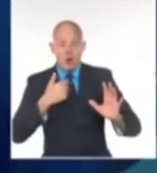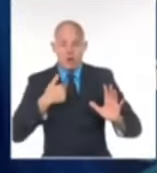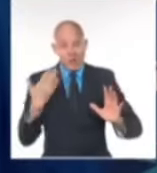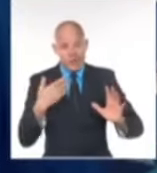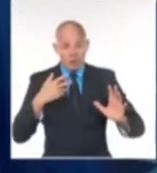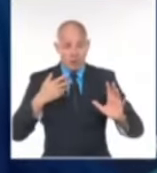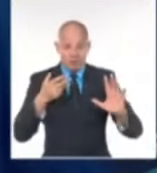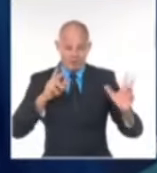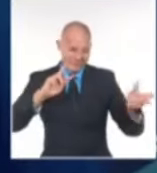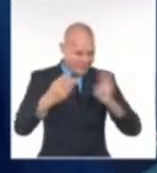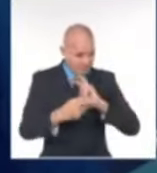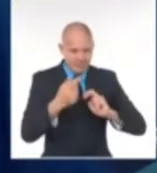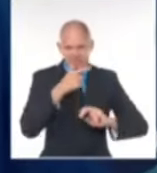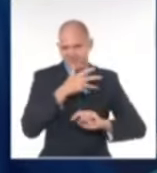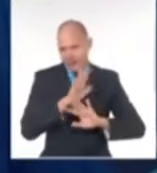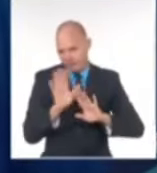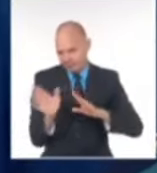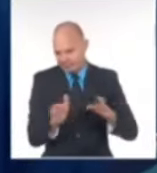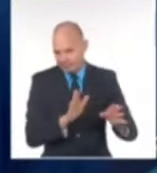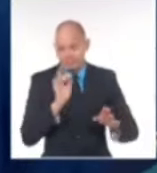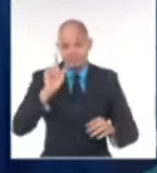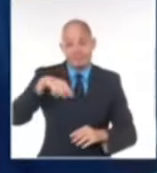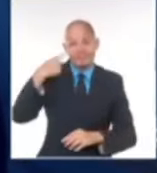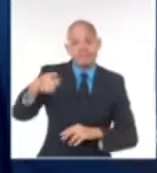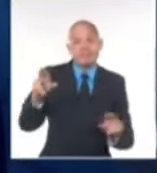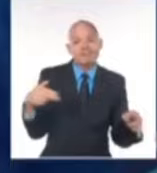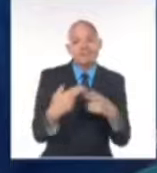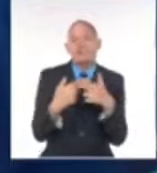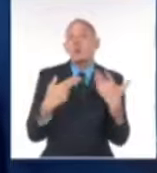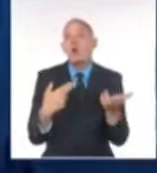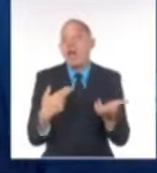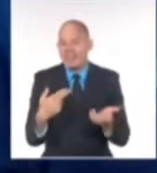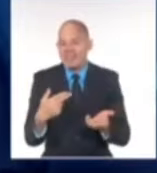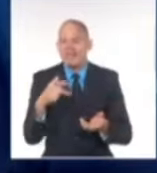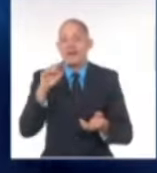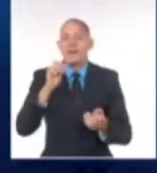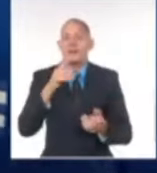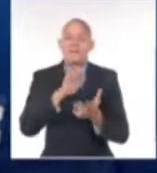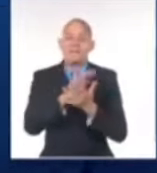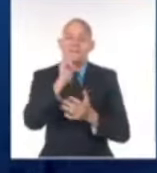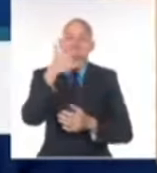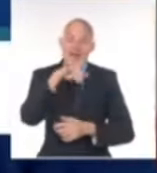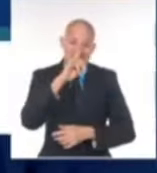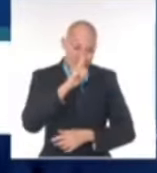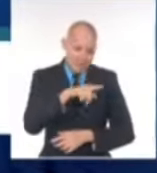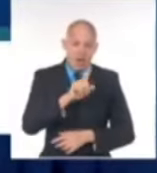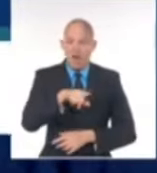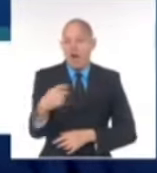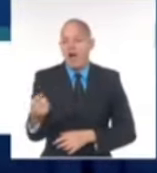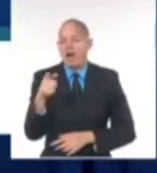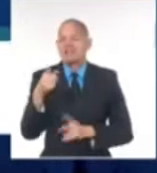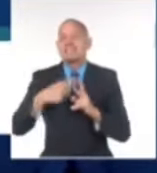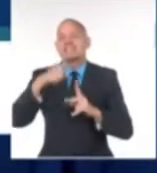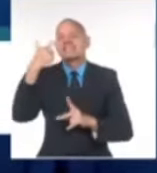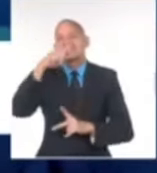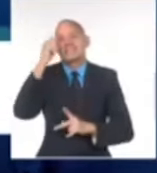a Mijaín discutiendo el oro contra otro cubano, Yasmani Acosta, que representa a Chile. ¿Qué piensa de ese combate? Es un combate bueno, pienso que